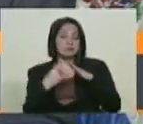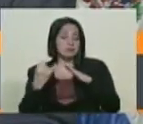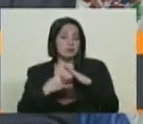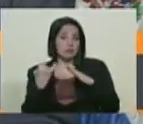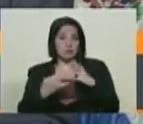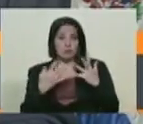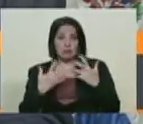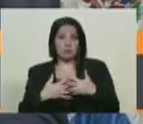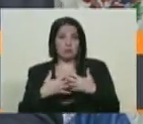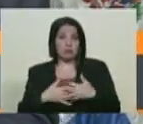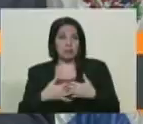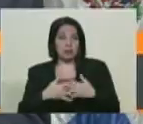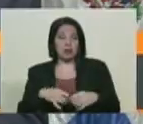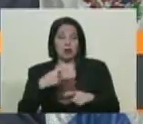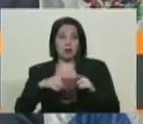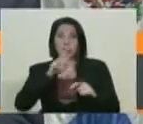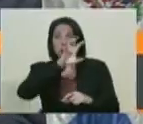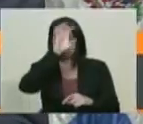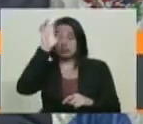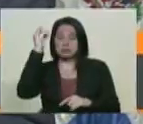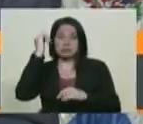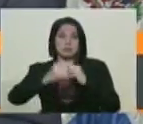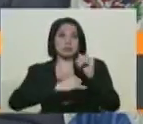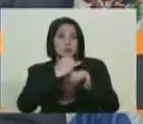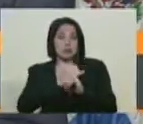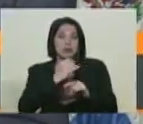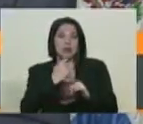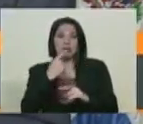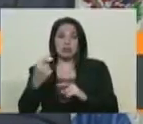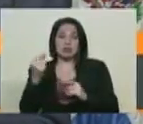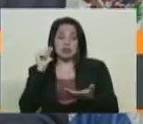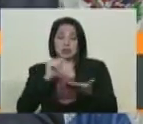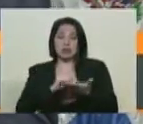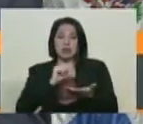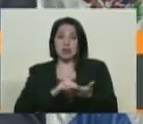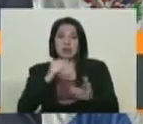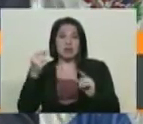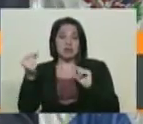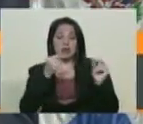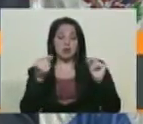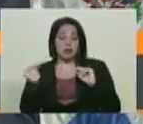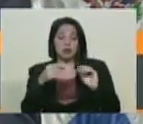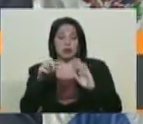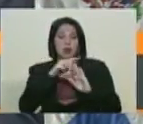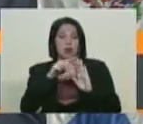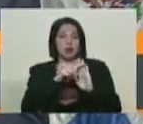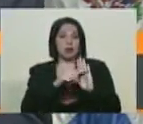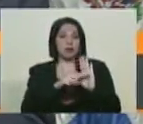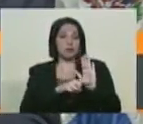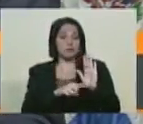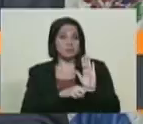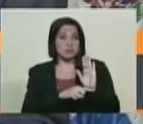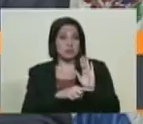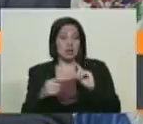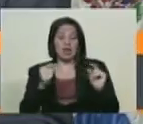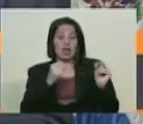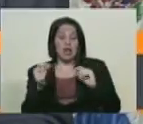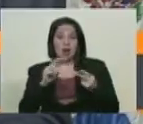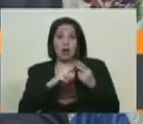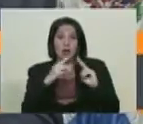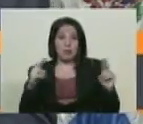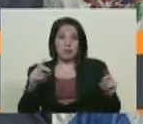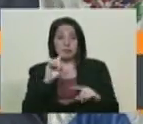financieras en el extranjero. Ese punto lo traemos y lo traemos con mucha fuerza a la discusión del diálogo de paz de los